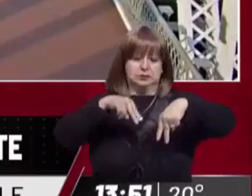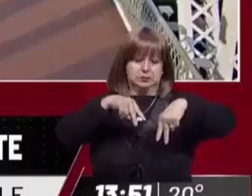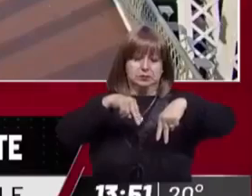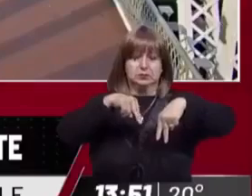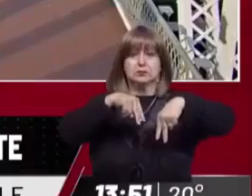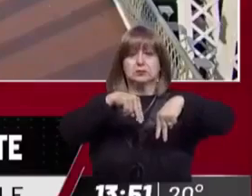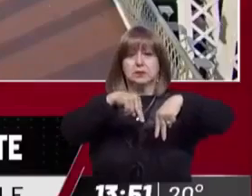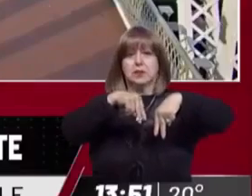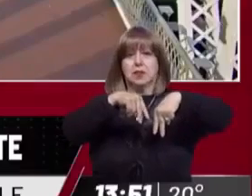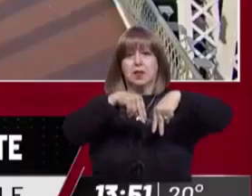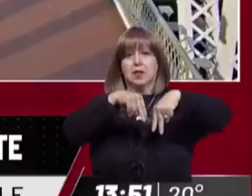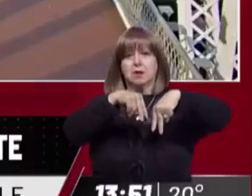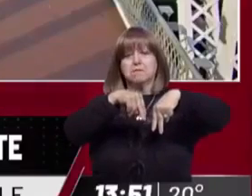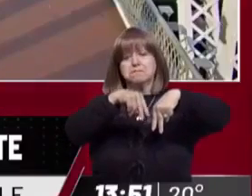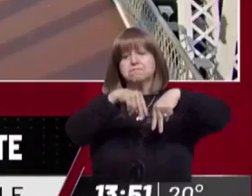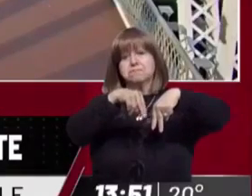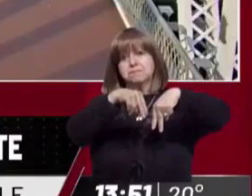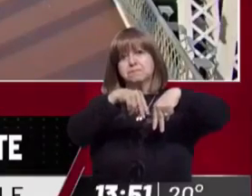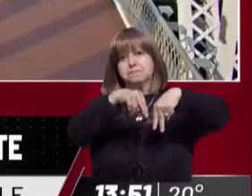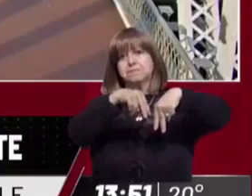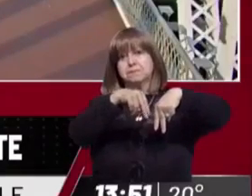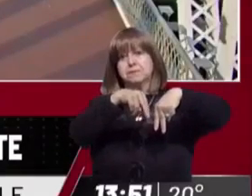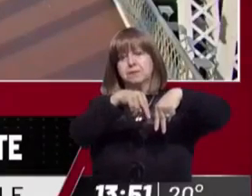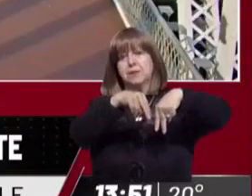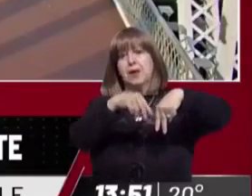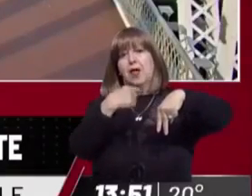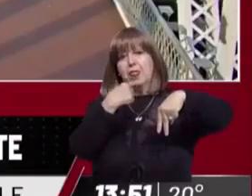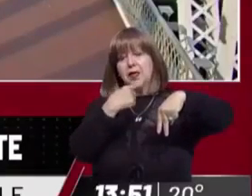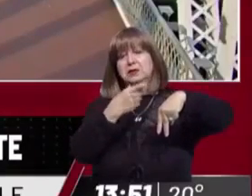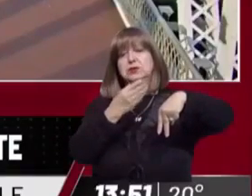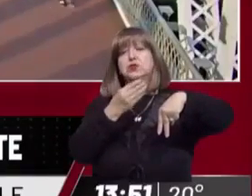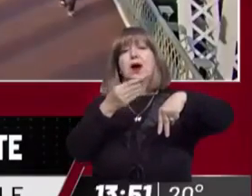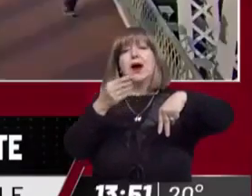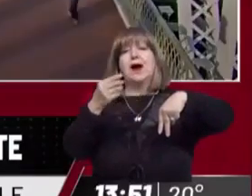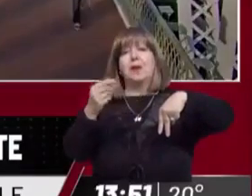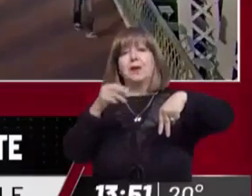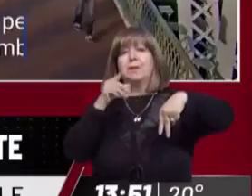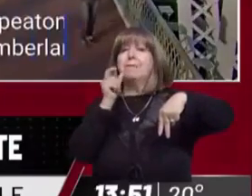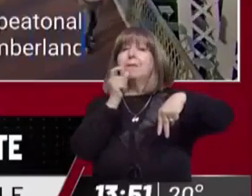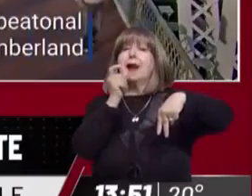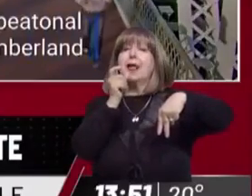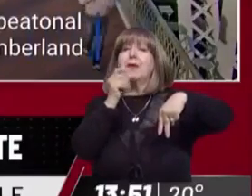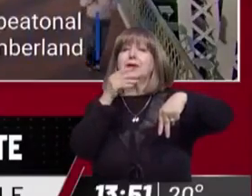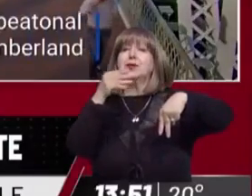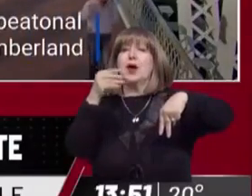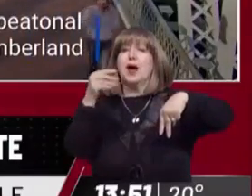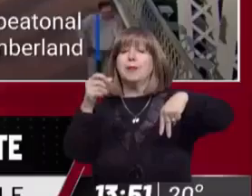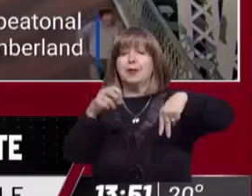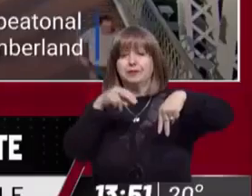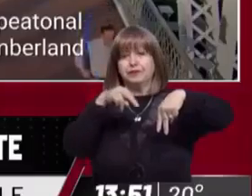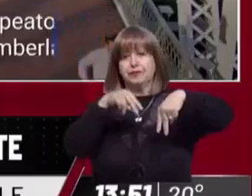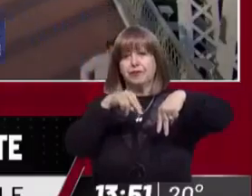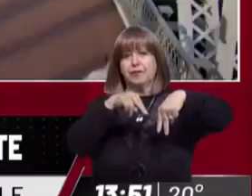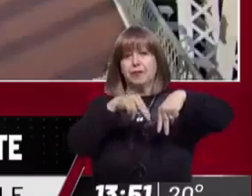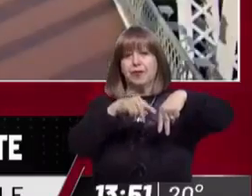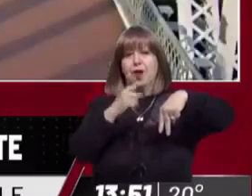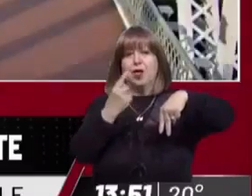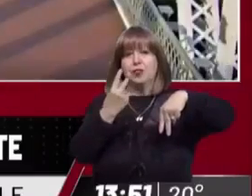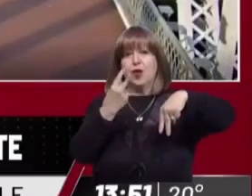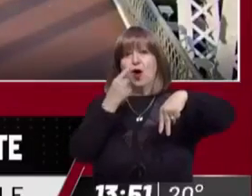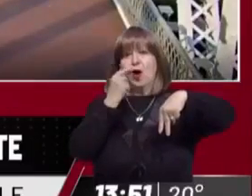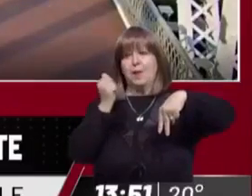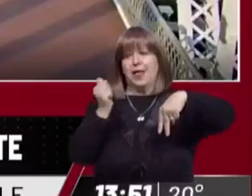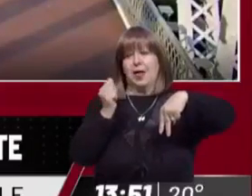través de las palabras no según recomiendan los especialistas Eh bueno también él estaba con un compañero de producción y entre los